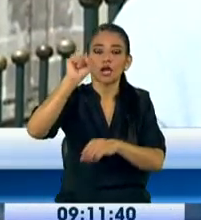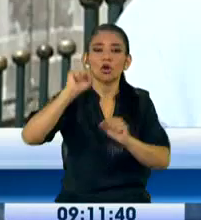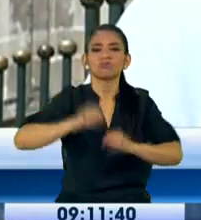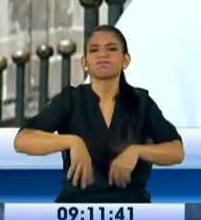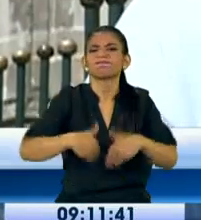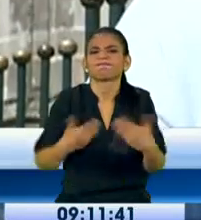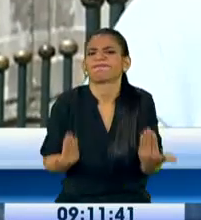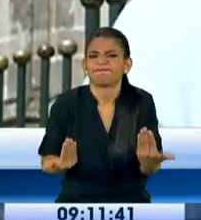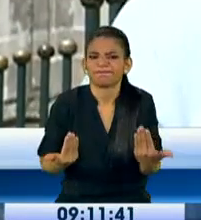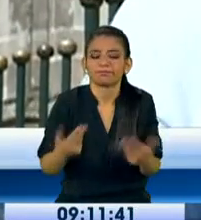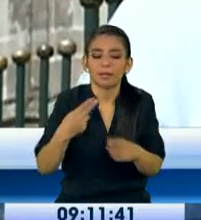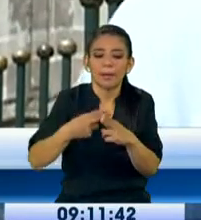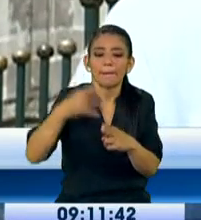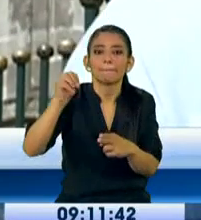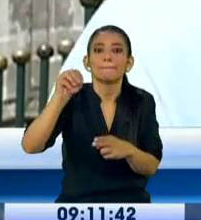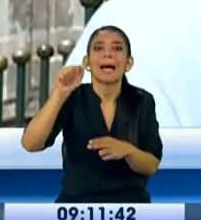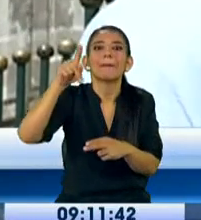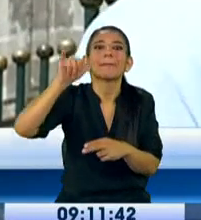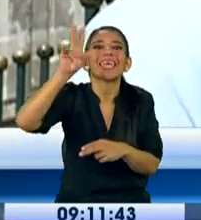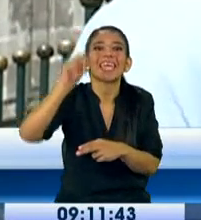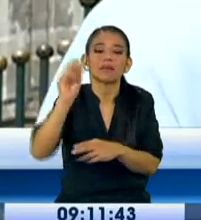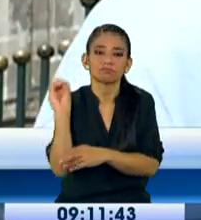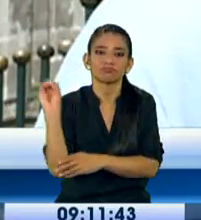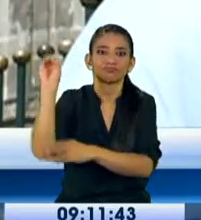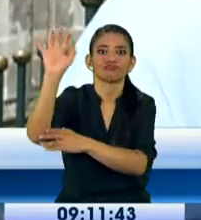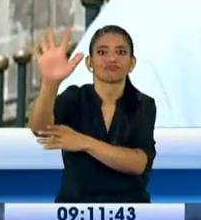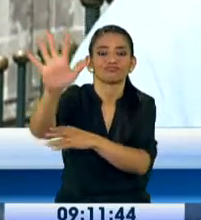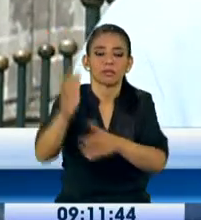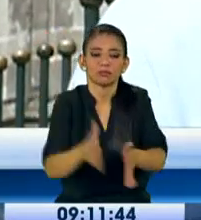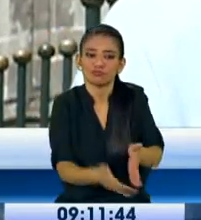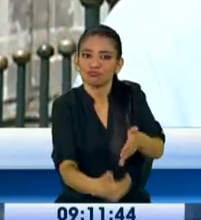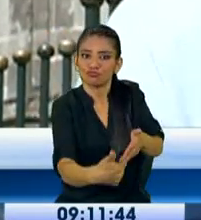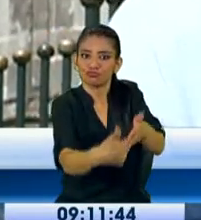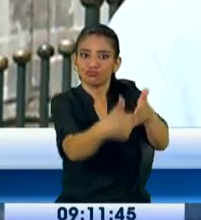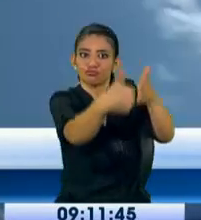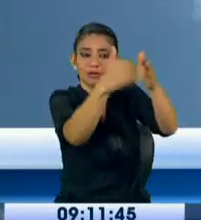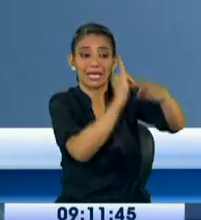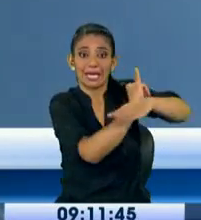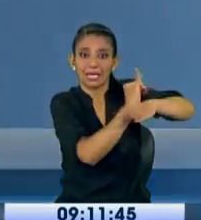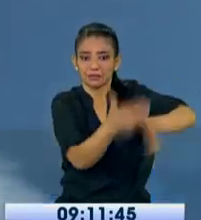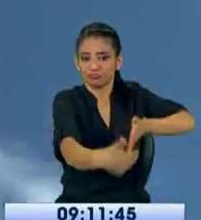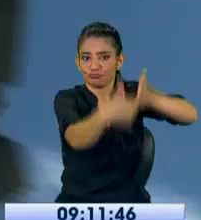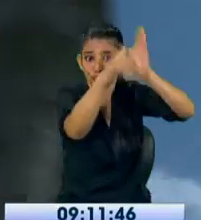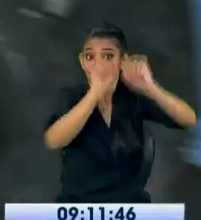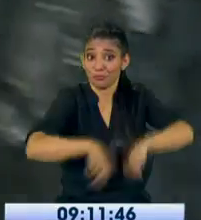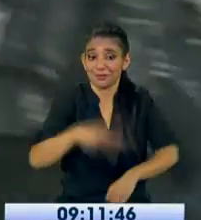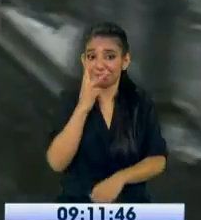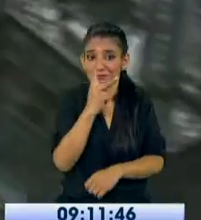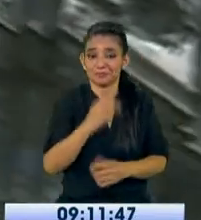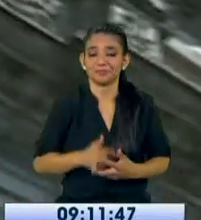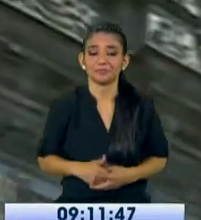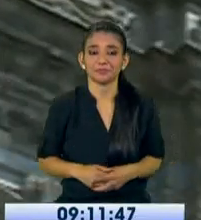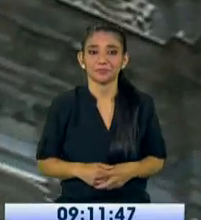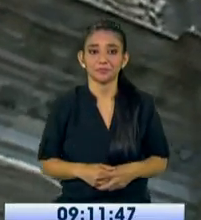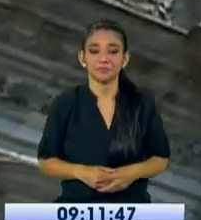mapping que es una proyección sobre la fachada propiamente, ¿sí? Informó Héctor Romero.